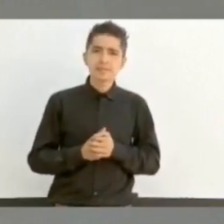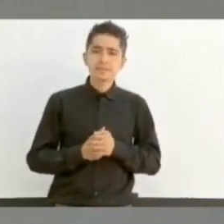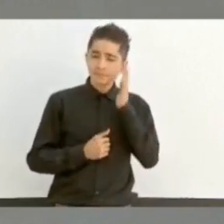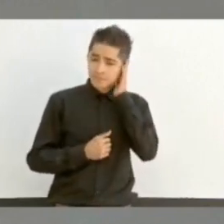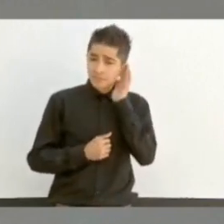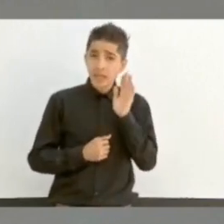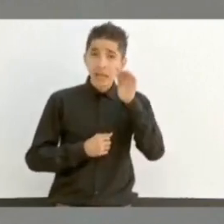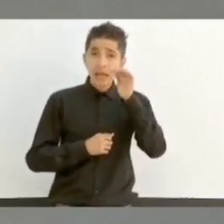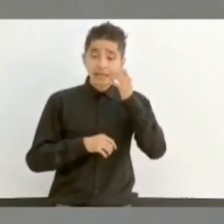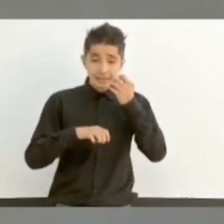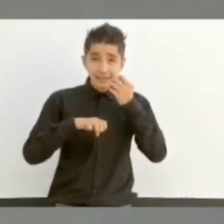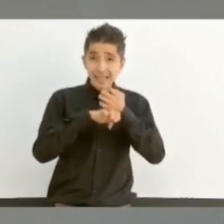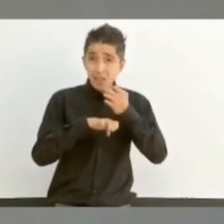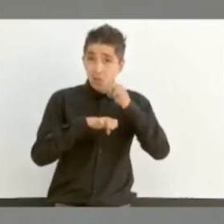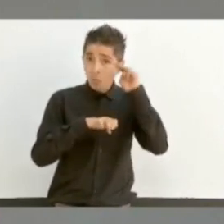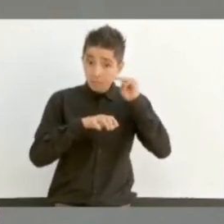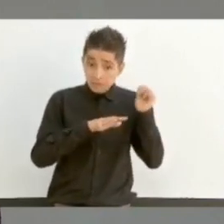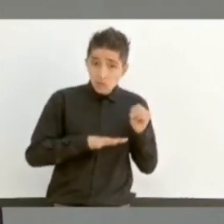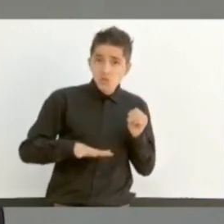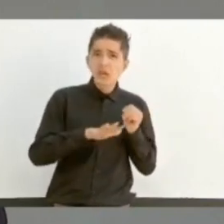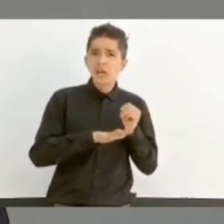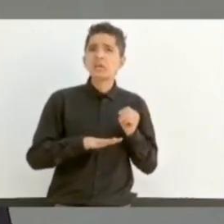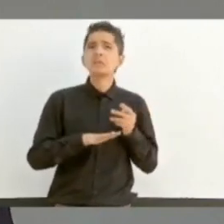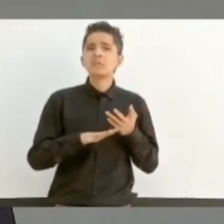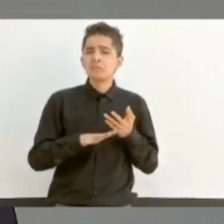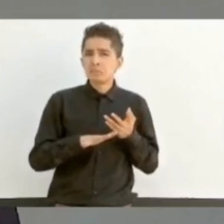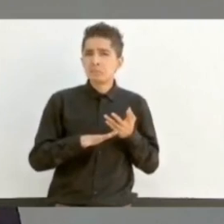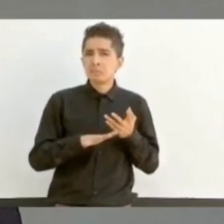Es de los estados